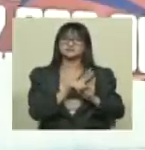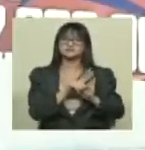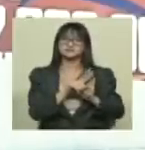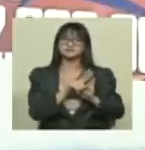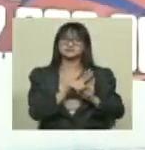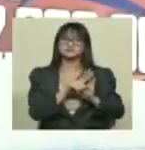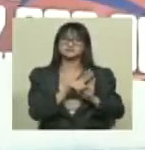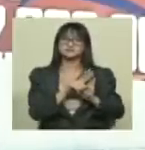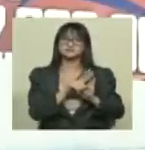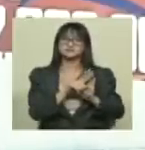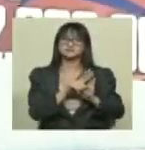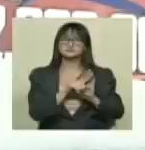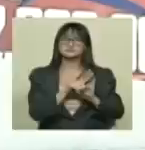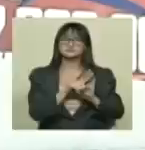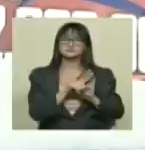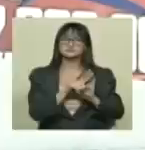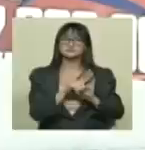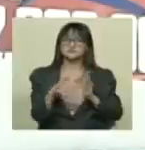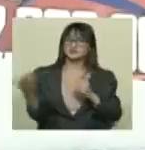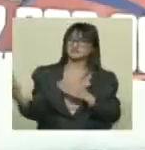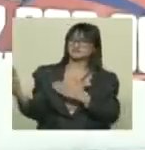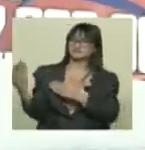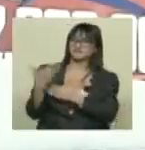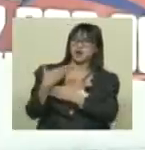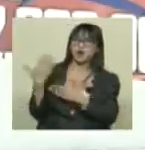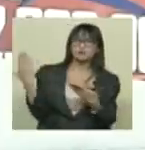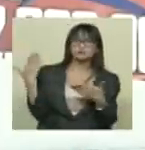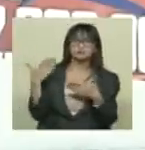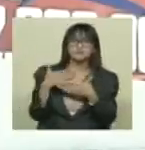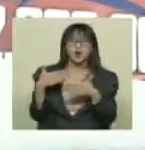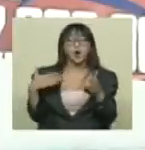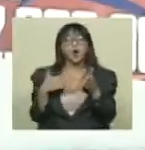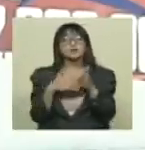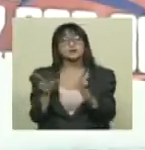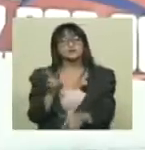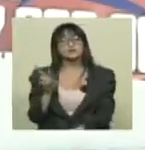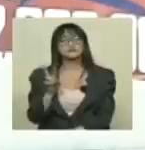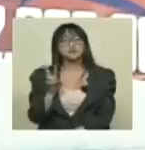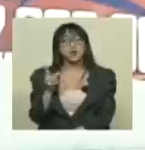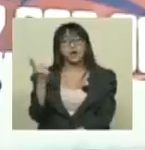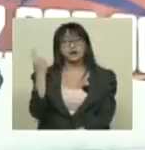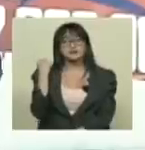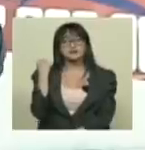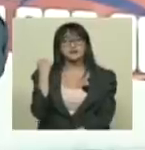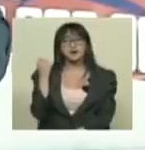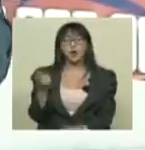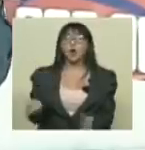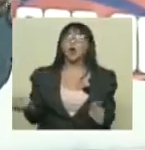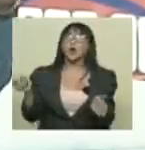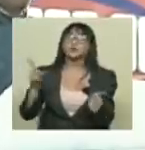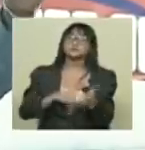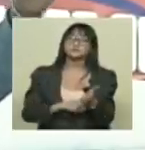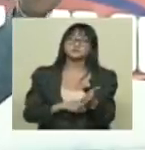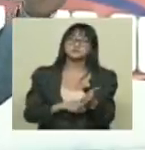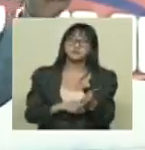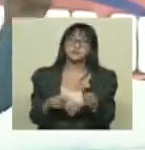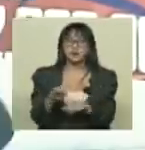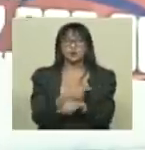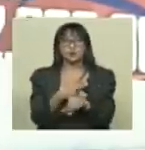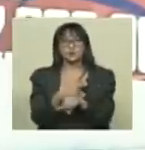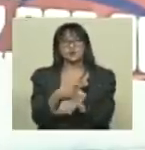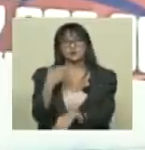pretendidas, supuestas sanciones contra Venezuela el día de ayer, otra vez del